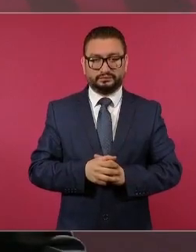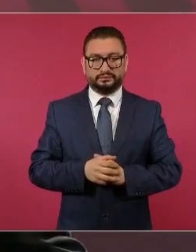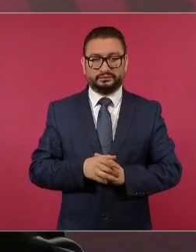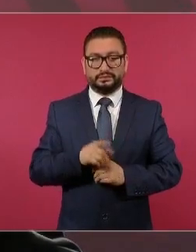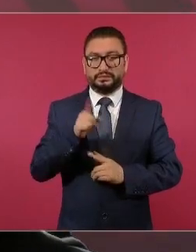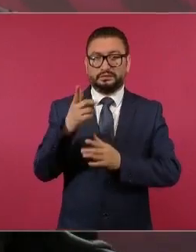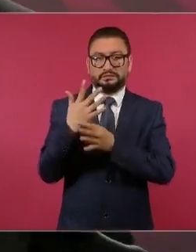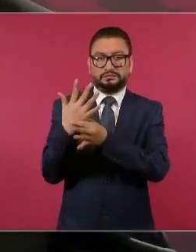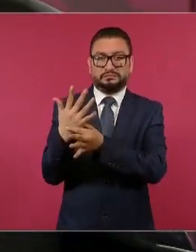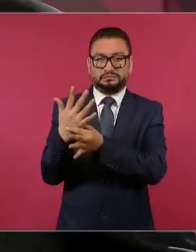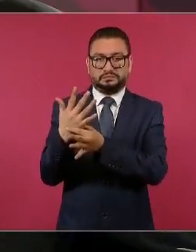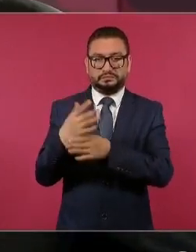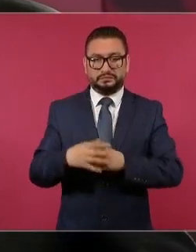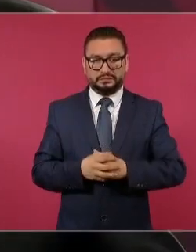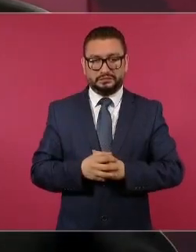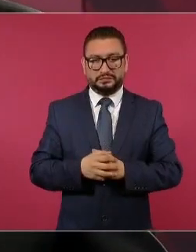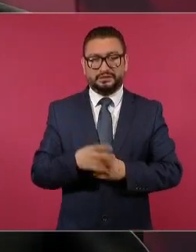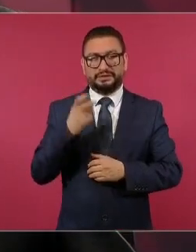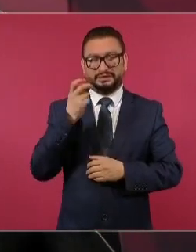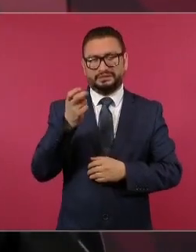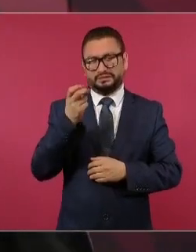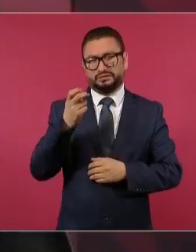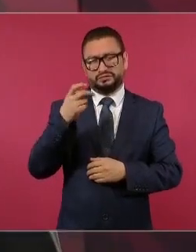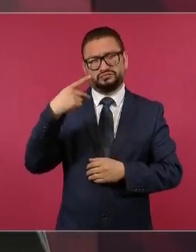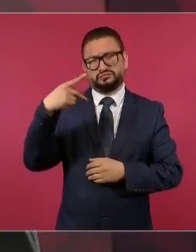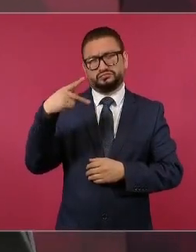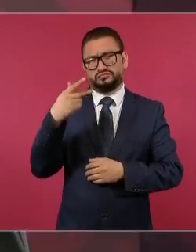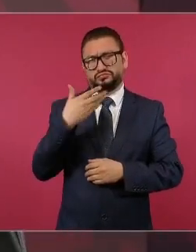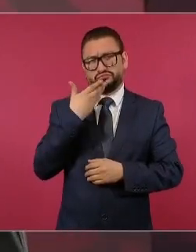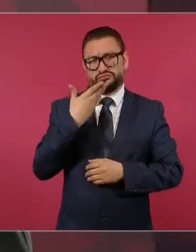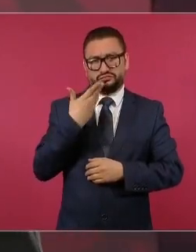Diciendo así con sus